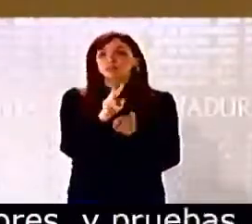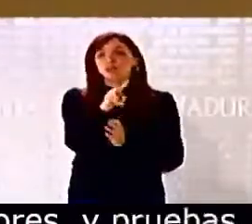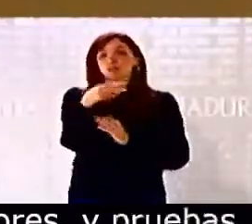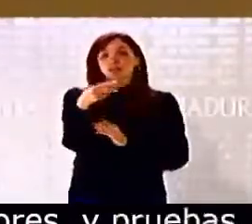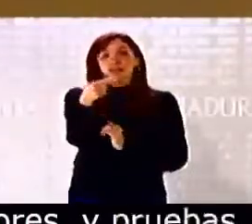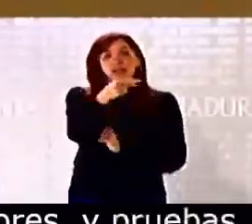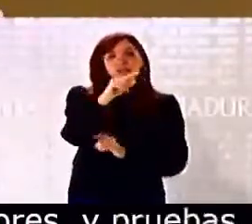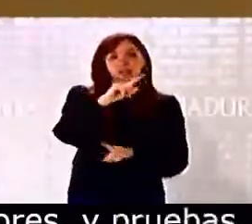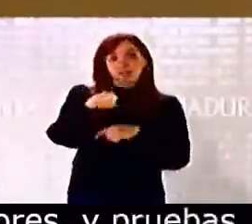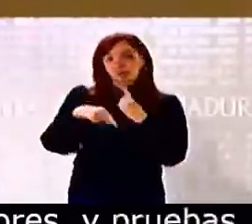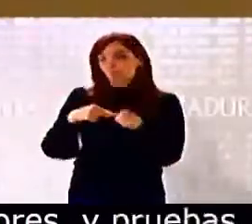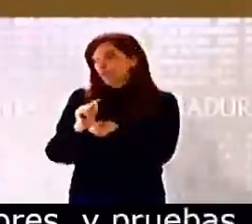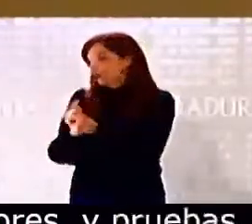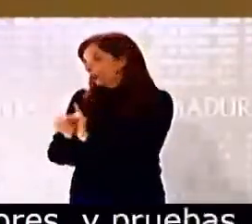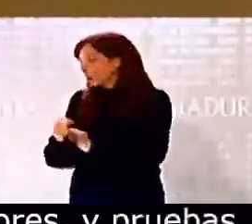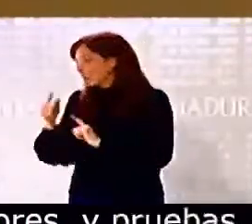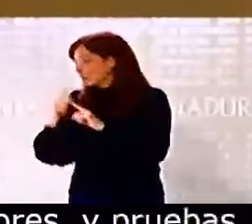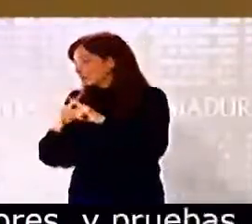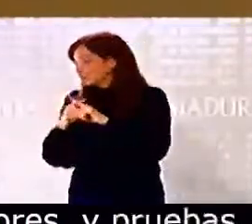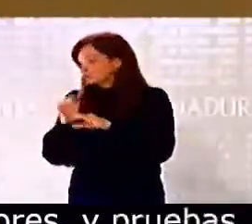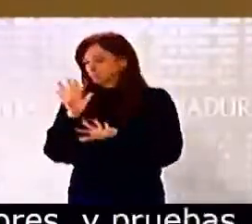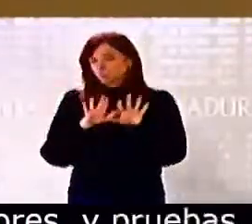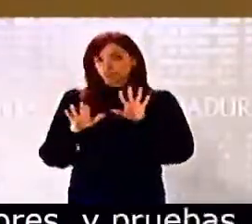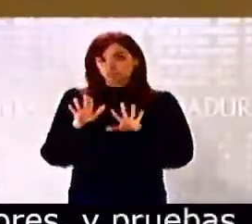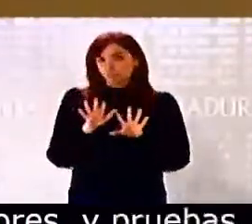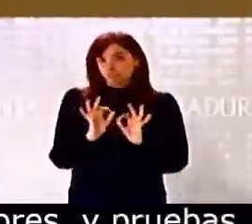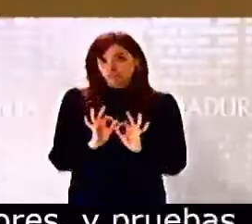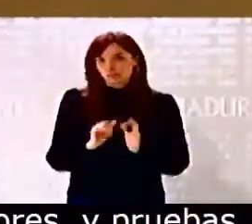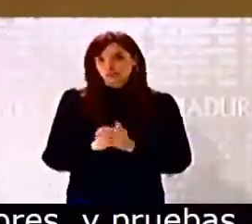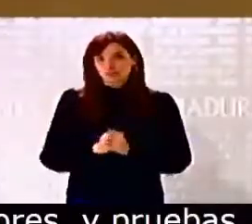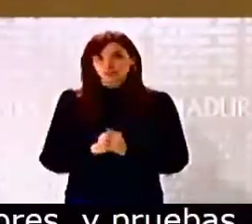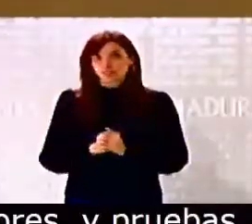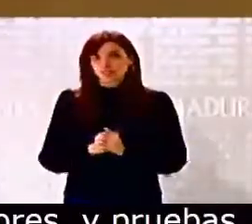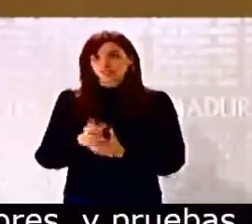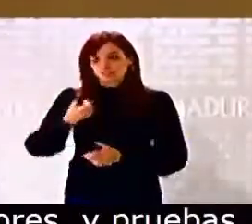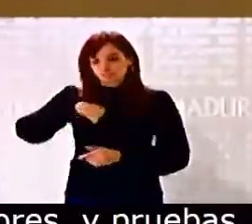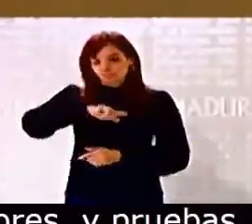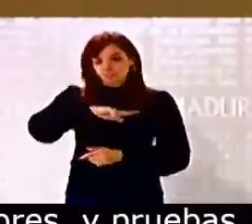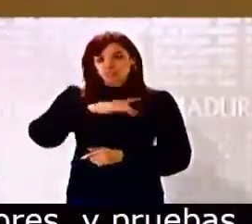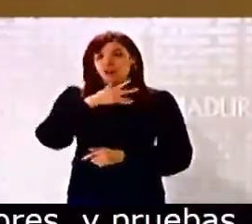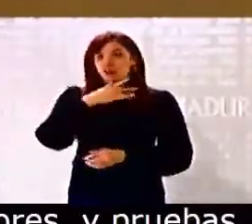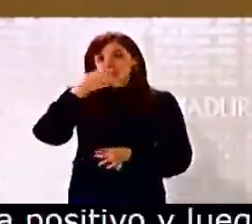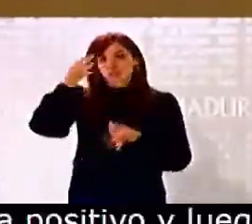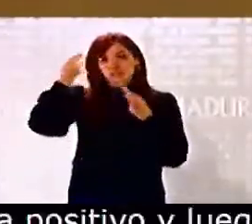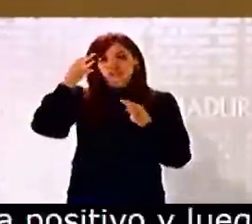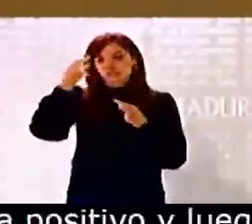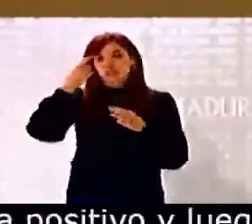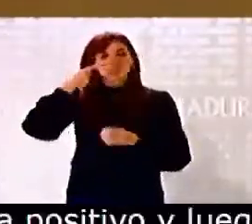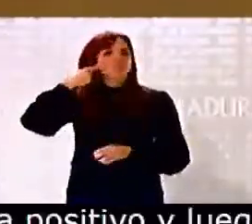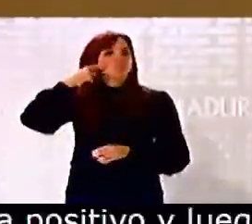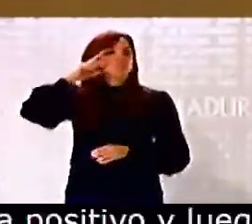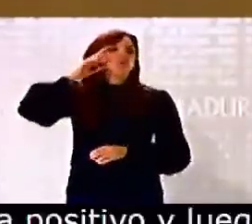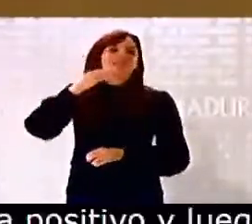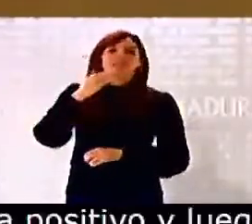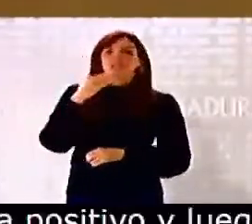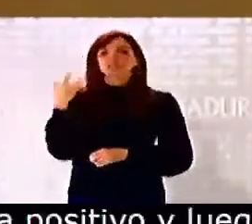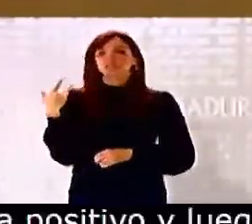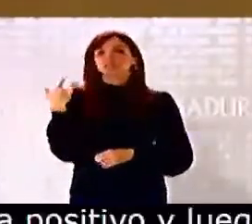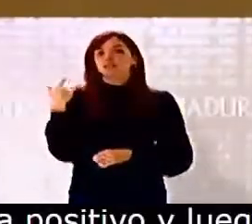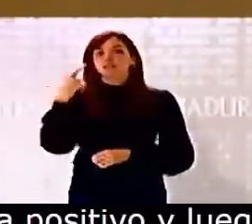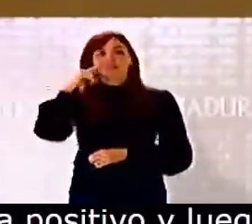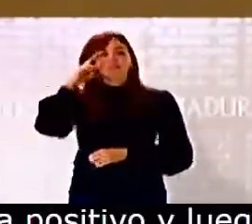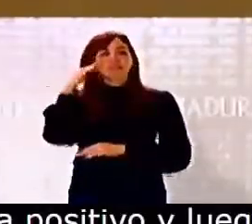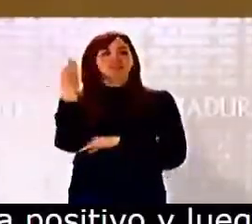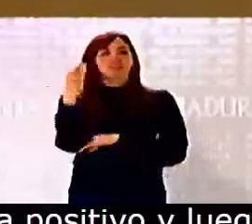eres positivo en la misma unidad familiar. Quiero decirle, no nos vamos a entrar nosotros ahora en el detalle como si fuéramos científicos del